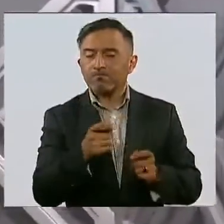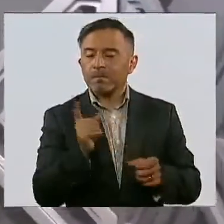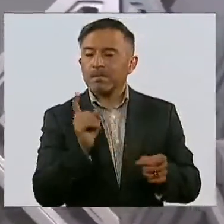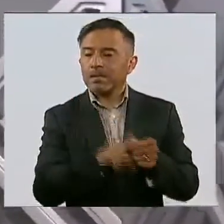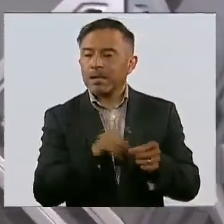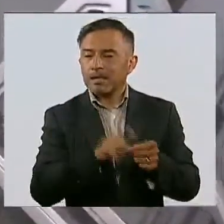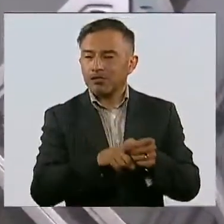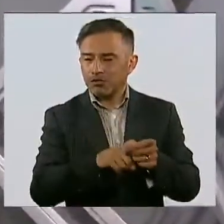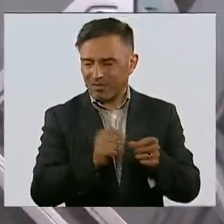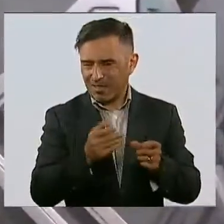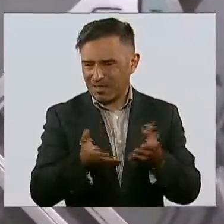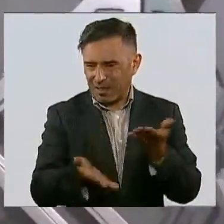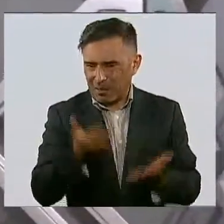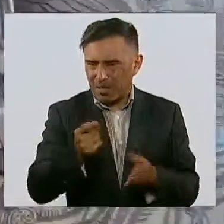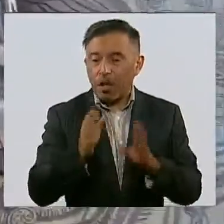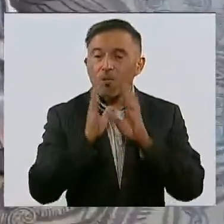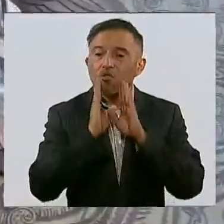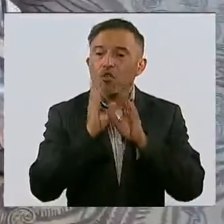de acuerdo a convocatoria.